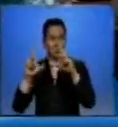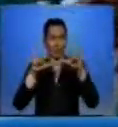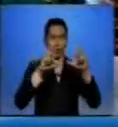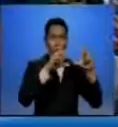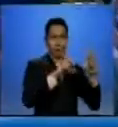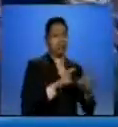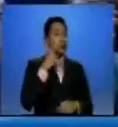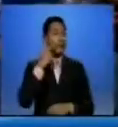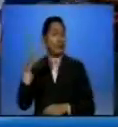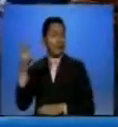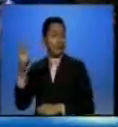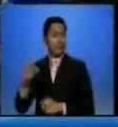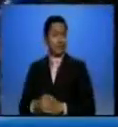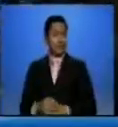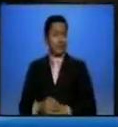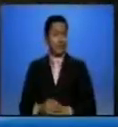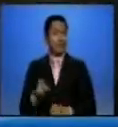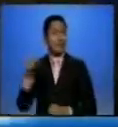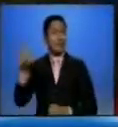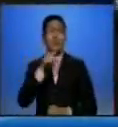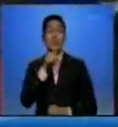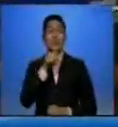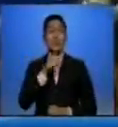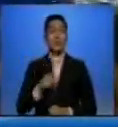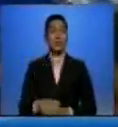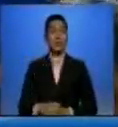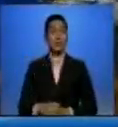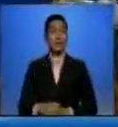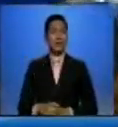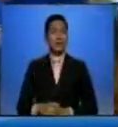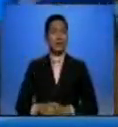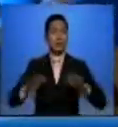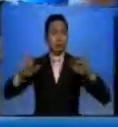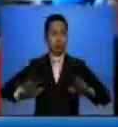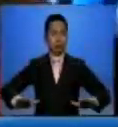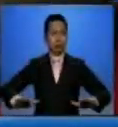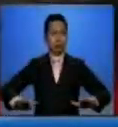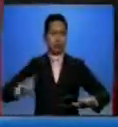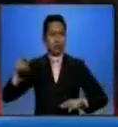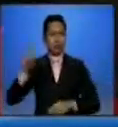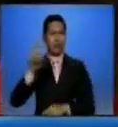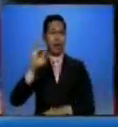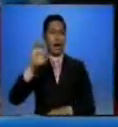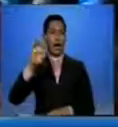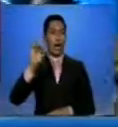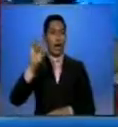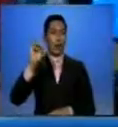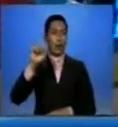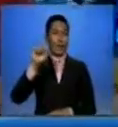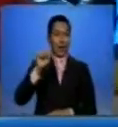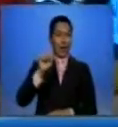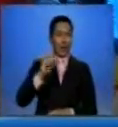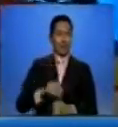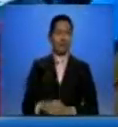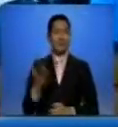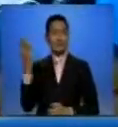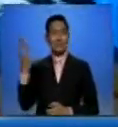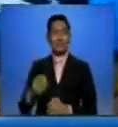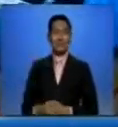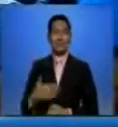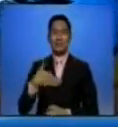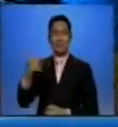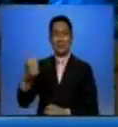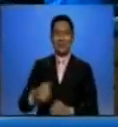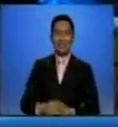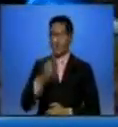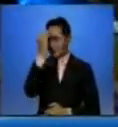a uno, a ver, tenemos a Iron Man, tenemos a uno acá. Iron Man, ¿cómo está?